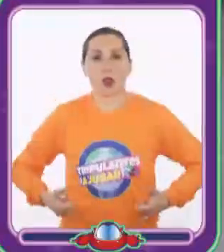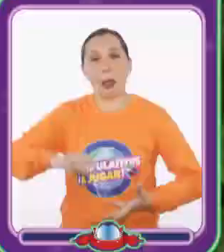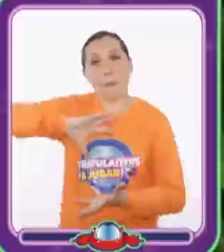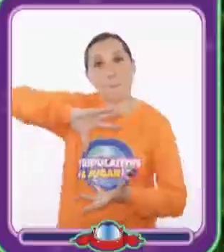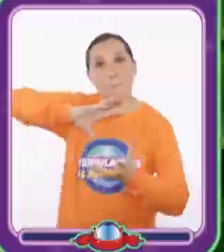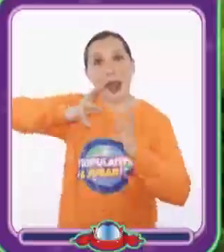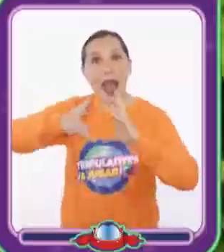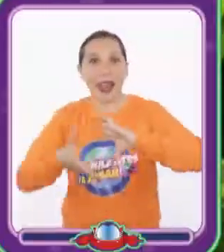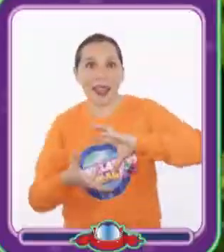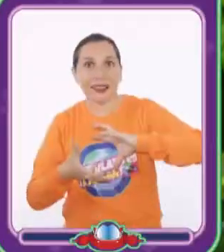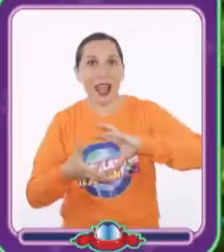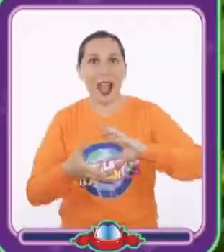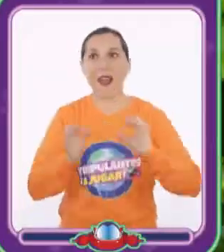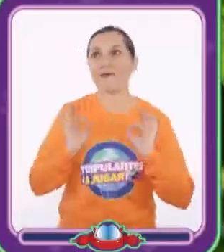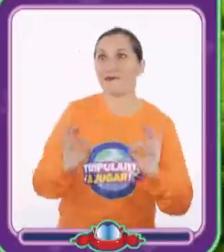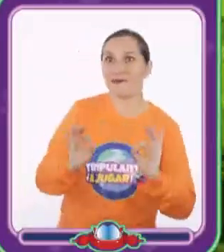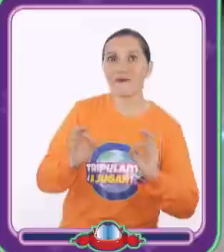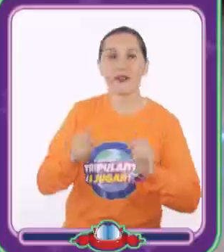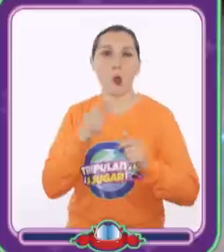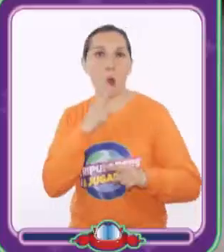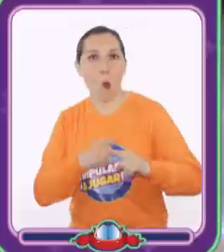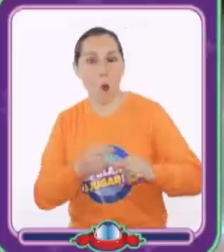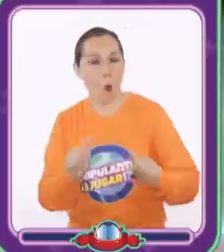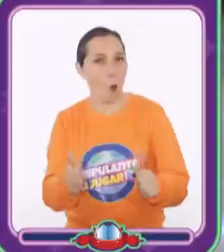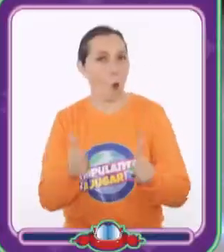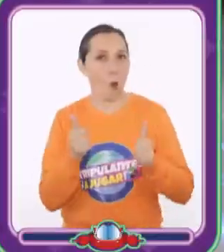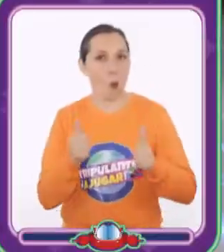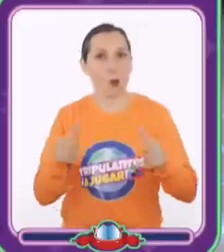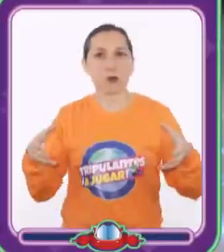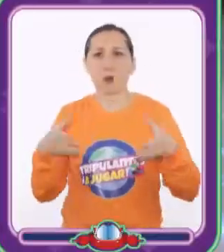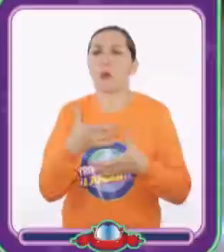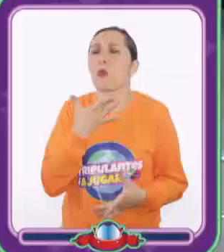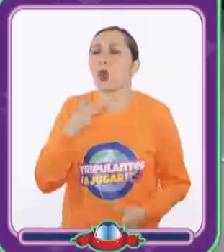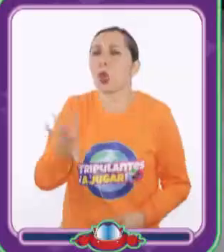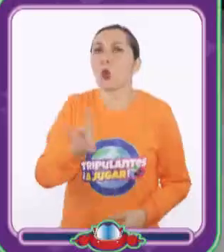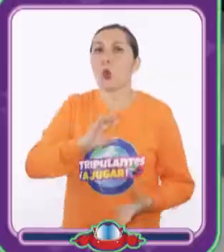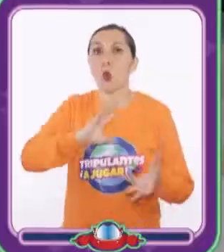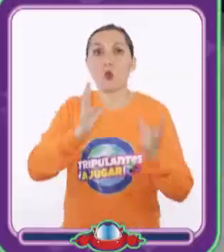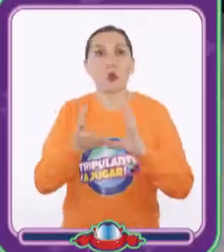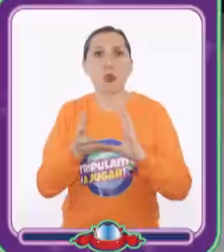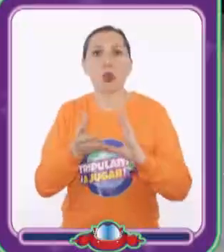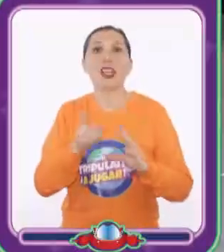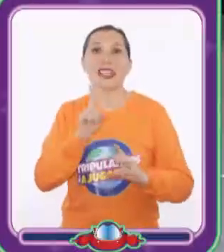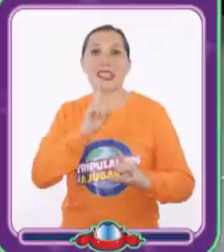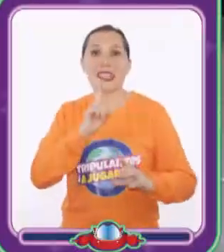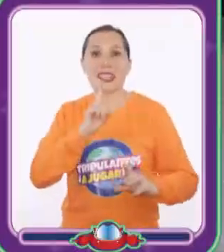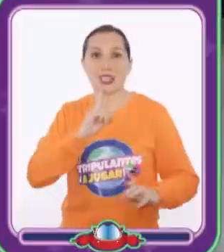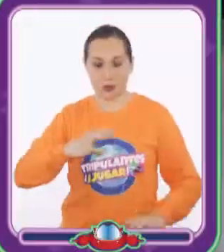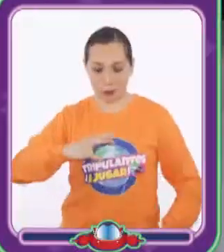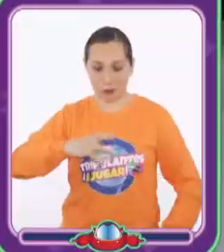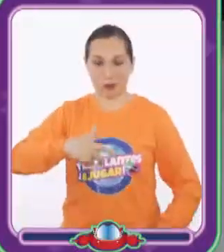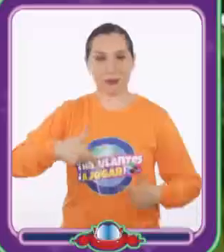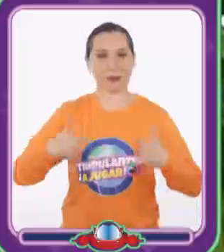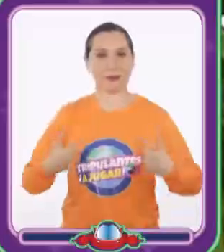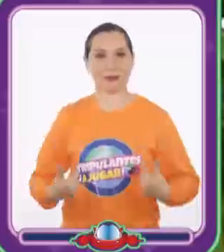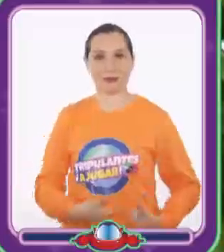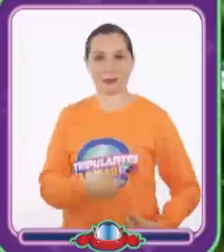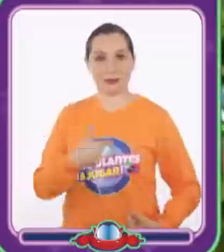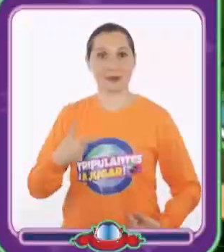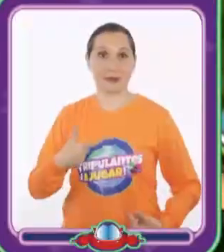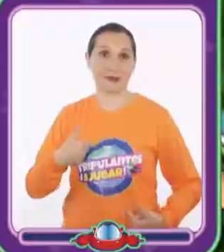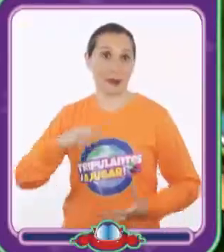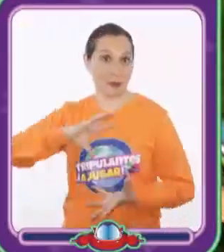Planeta! ¡Tripulación Planeta! ¡Qué gran nombre de tripulación! ¿Y por qué eligieron ese nombre? Porque tenemos la planeta en nuestra